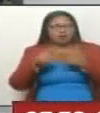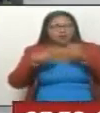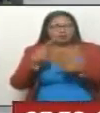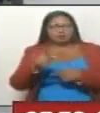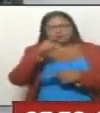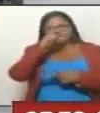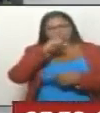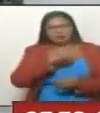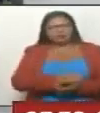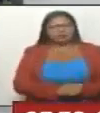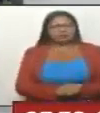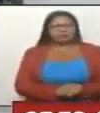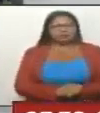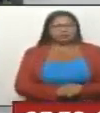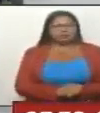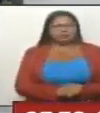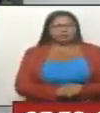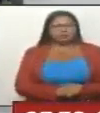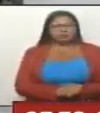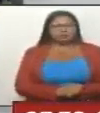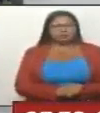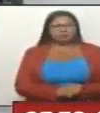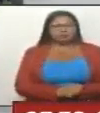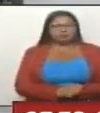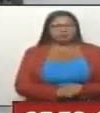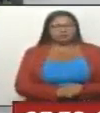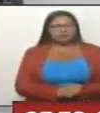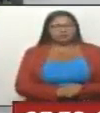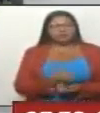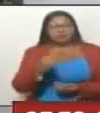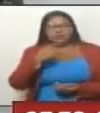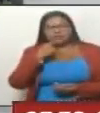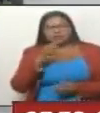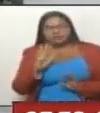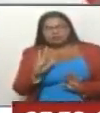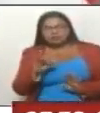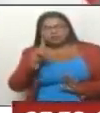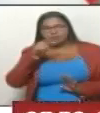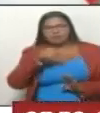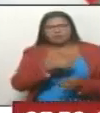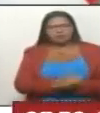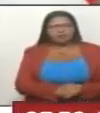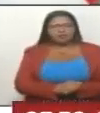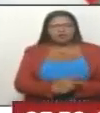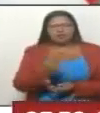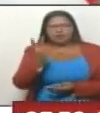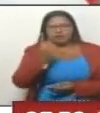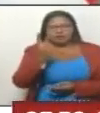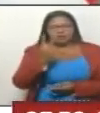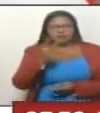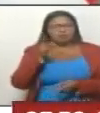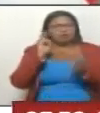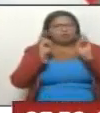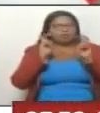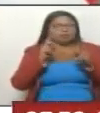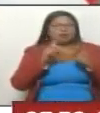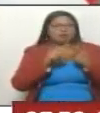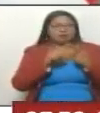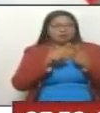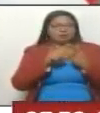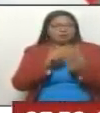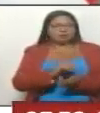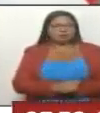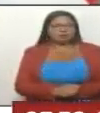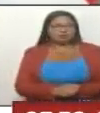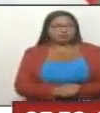año. Habría que decir también que hay dos temas a destacar. El primero es